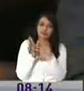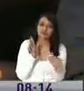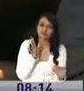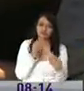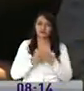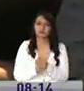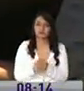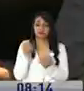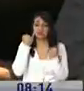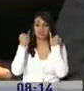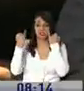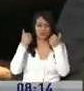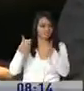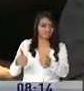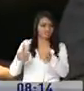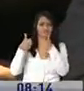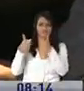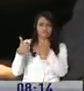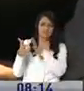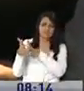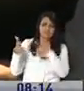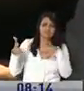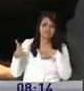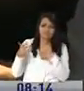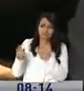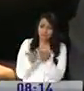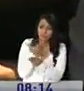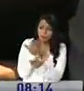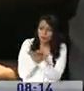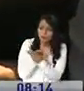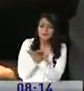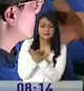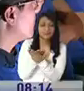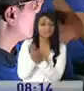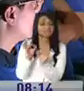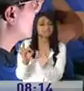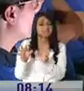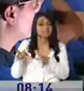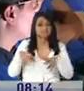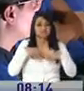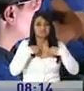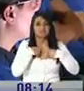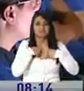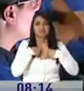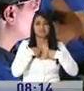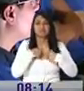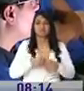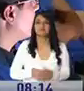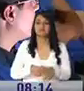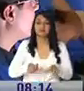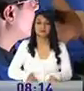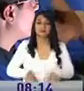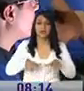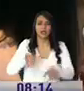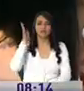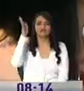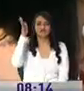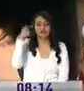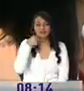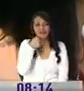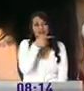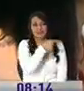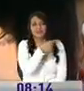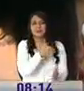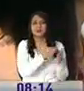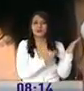esas ideas alegres esas ideas esas propuestas extraordinarias que ustedes me hacen intervención el presidenciable criticó el proyecto de becas